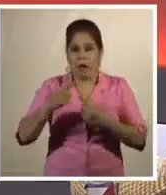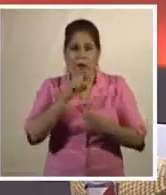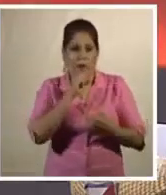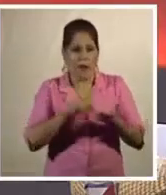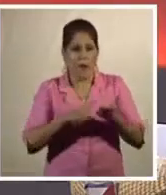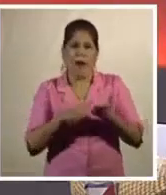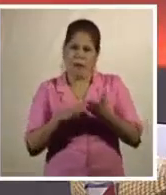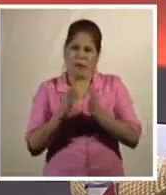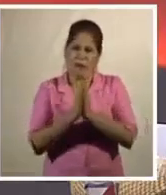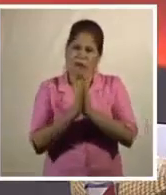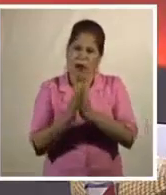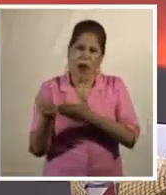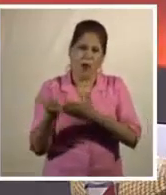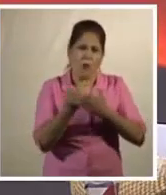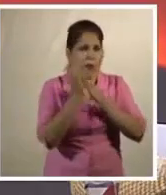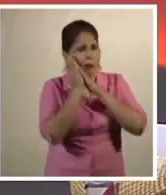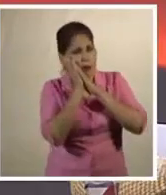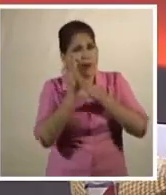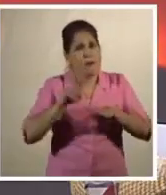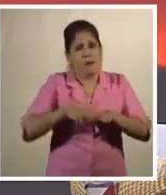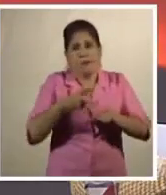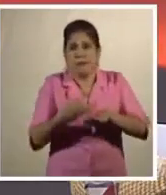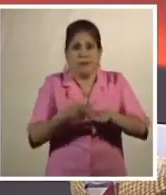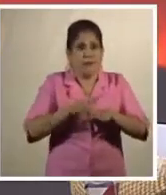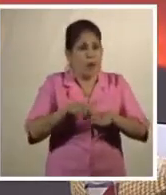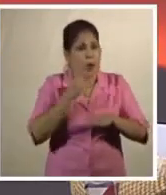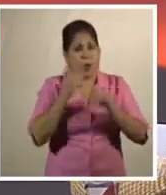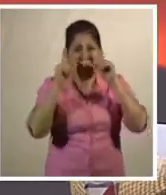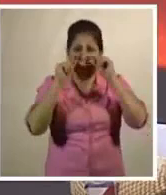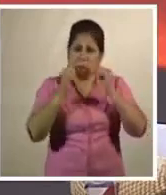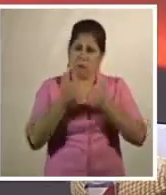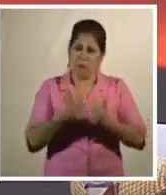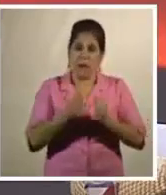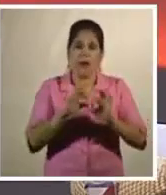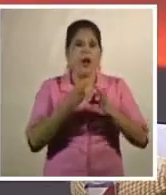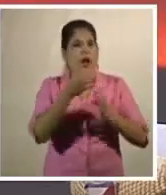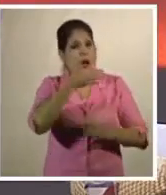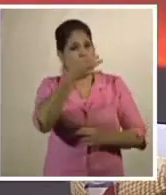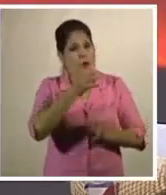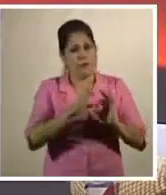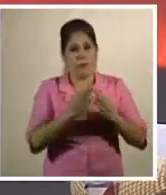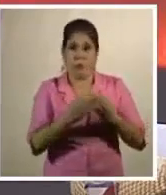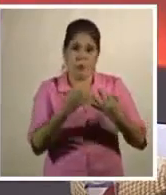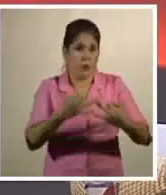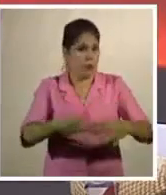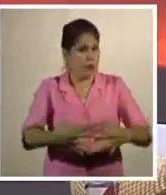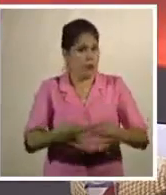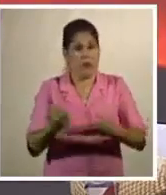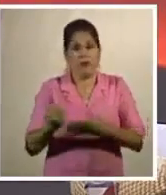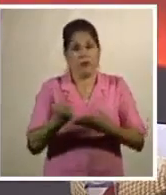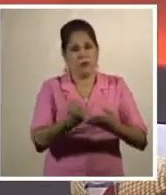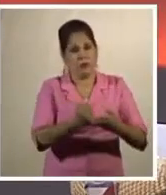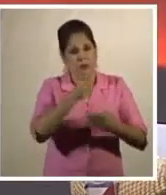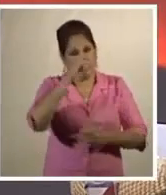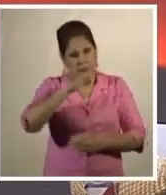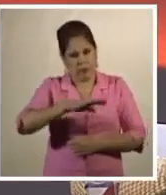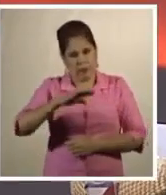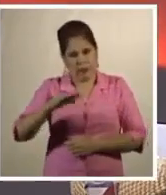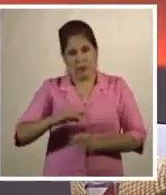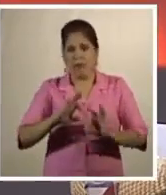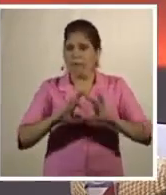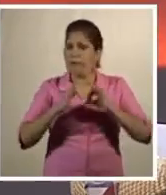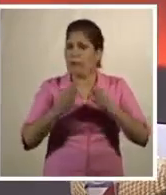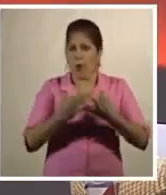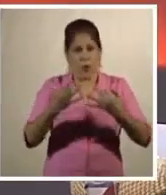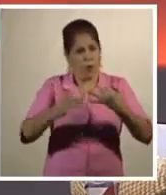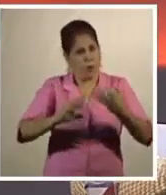mamá y con papada regresa de su de su cuarto y dice y quiere ir a la cama y lo explicamos a la familia es normal y hay que darle acompañamiento